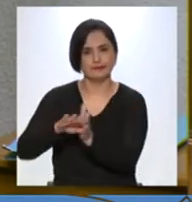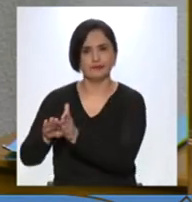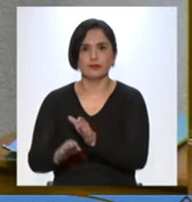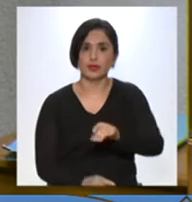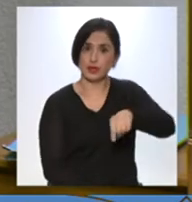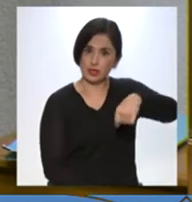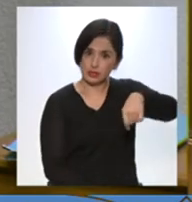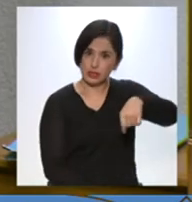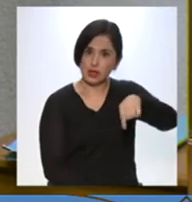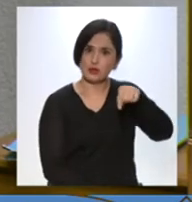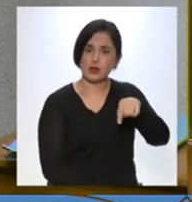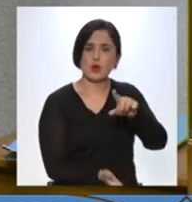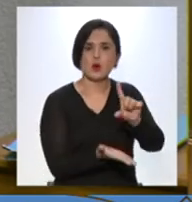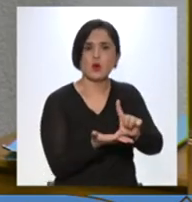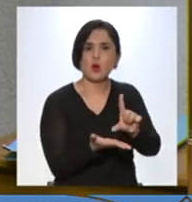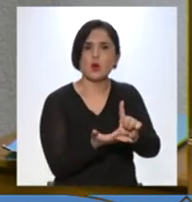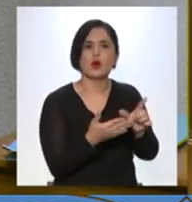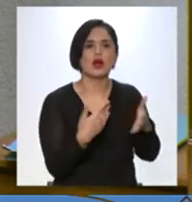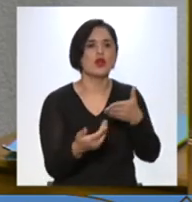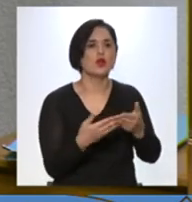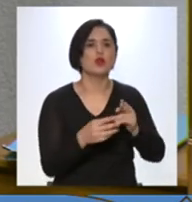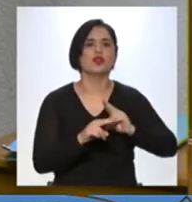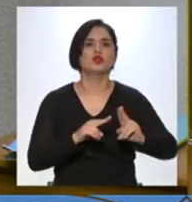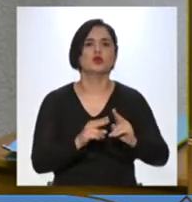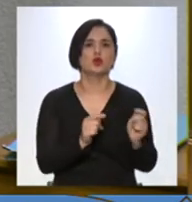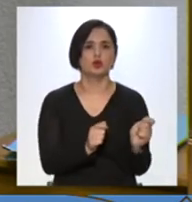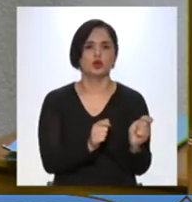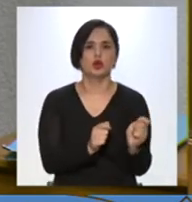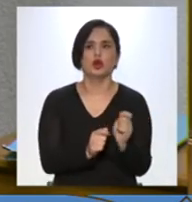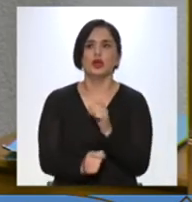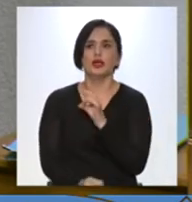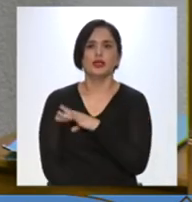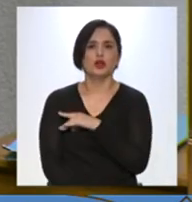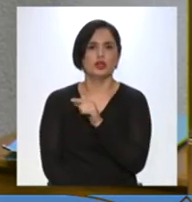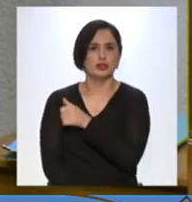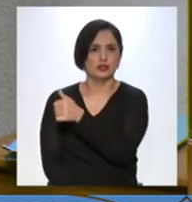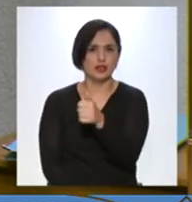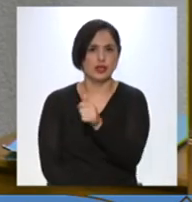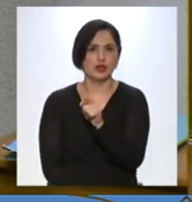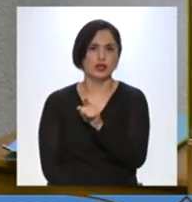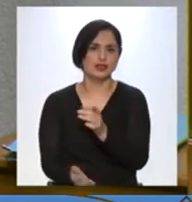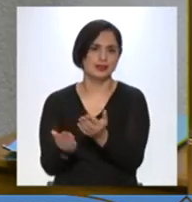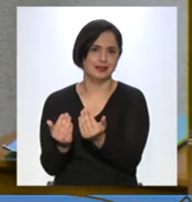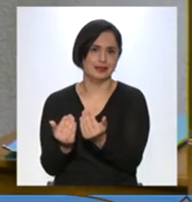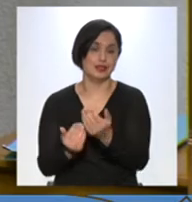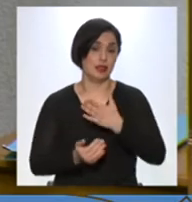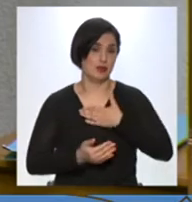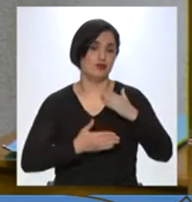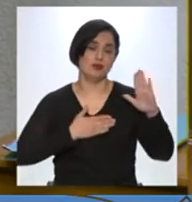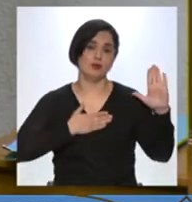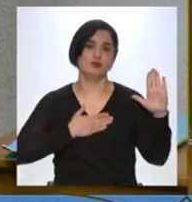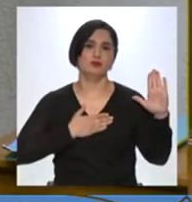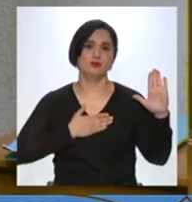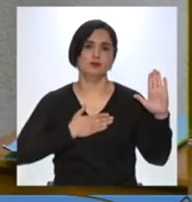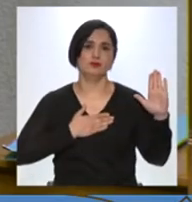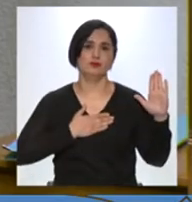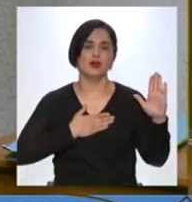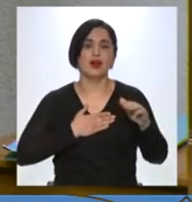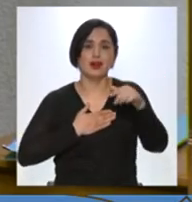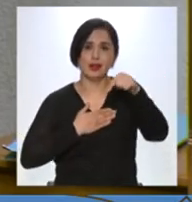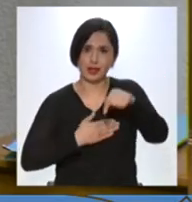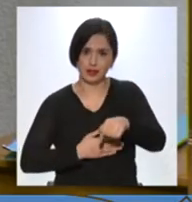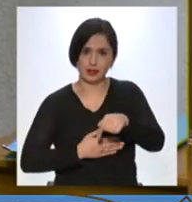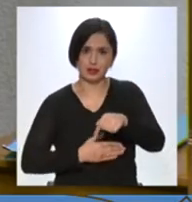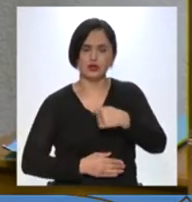seguir siendo el lugar donde se encuentran las soluciones que los chilenos y chilenas necesitan. Ese es mi compromiso. Desde este espacio